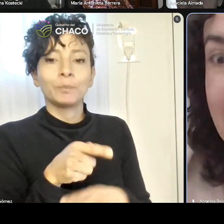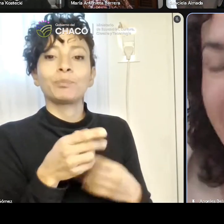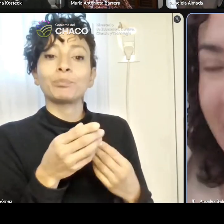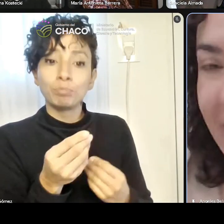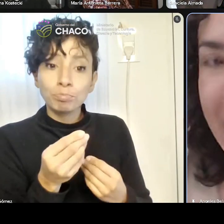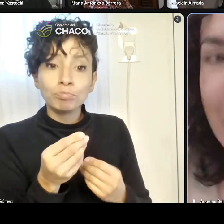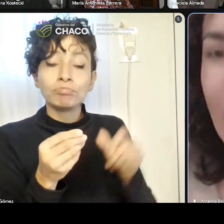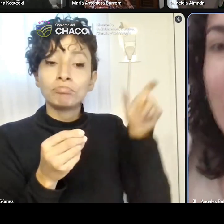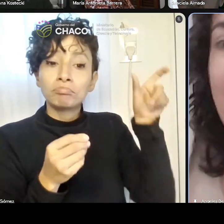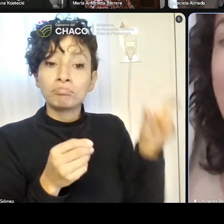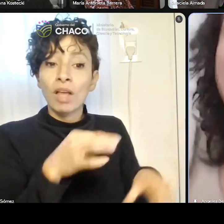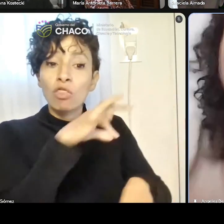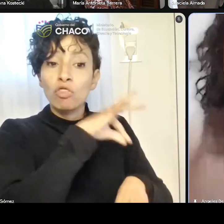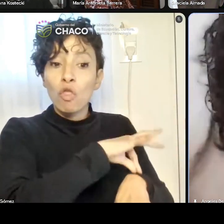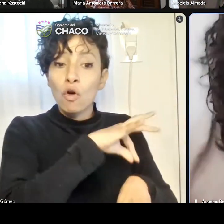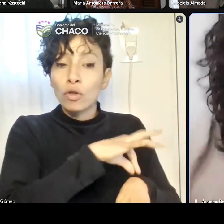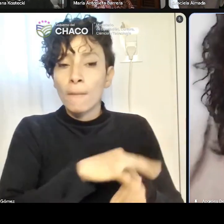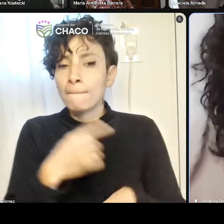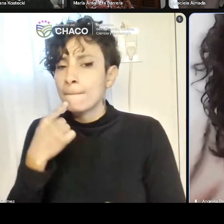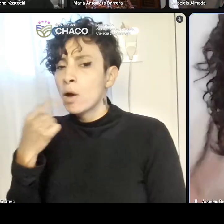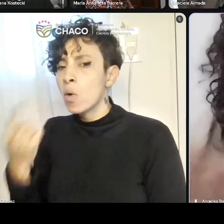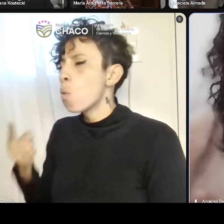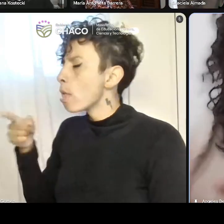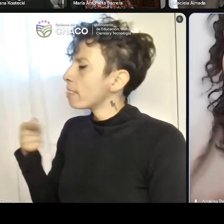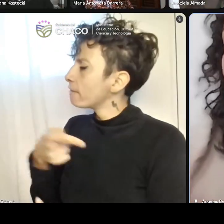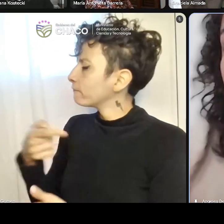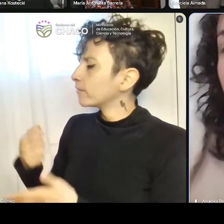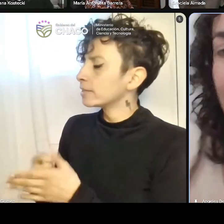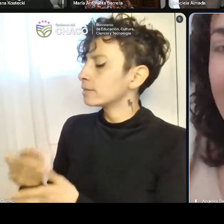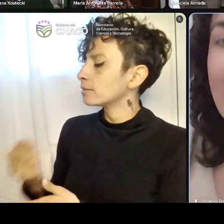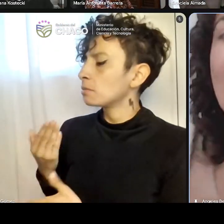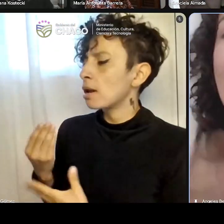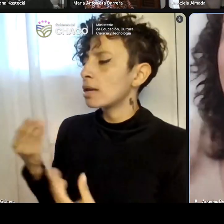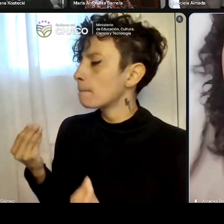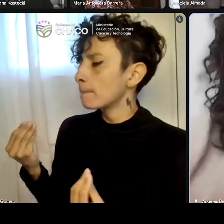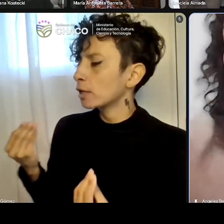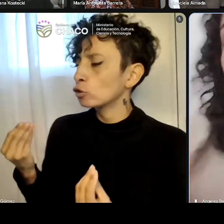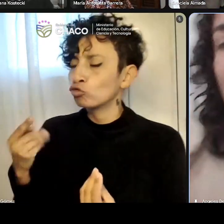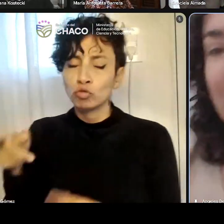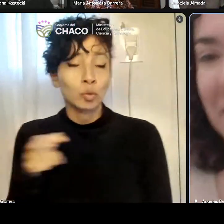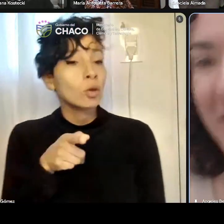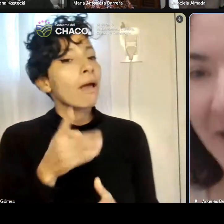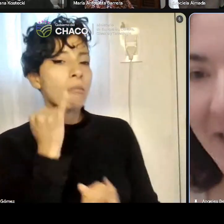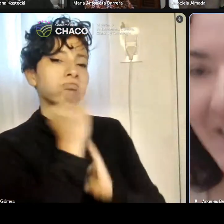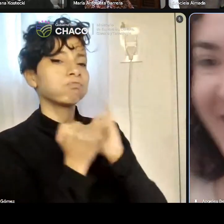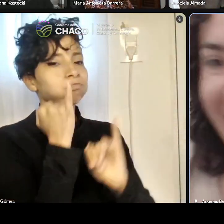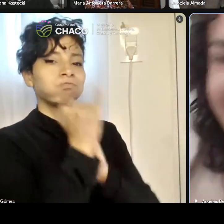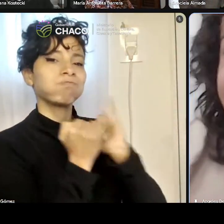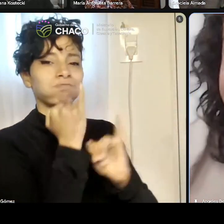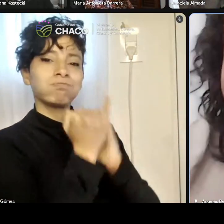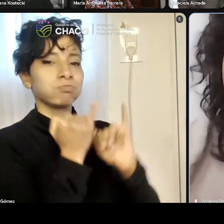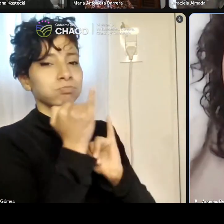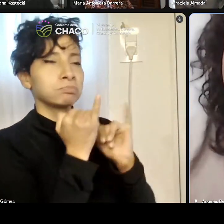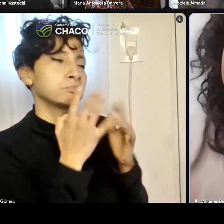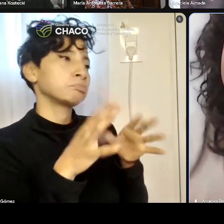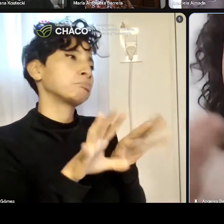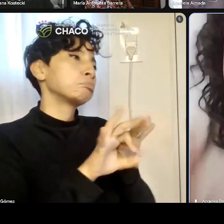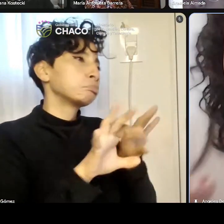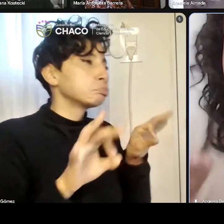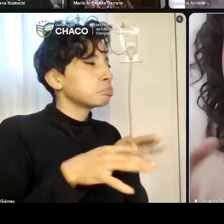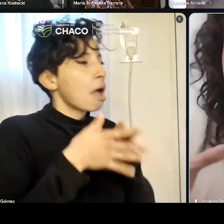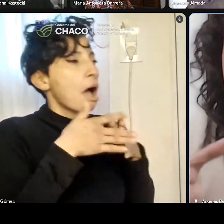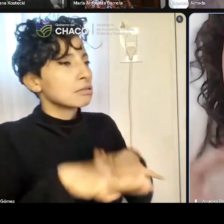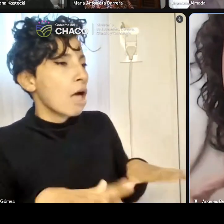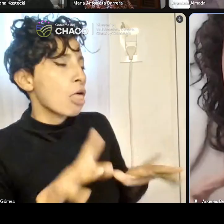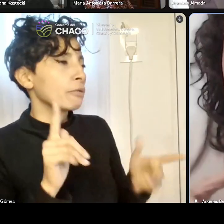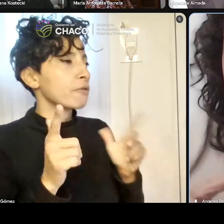el fin de semana, digamos, qué comió, ella le puede decir, digamos, todo lo que comió, que estuvo de fiesta, ¿sí? Y ahí